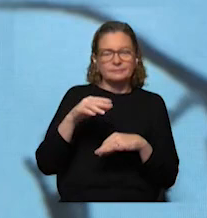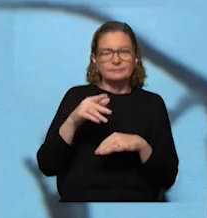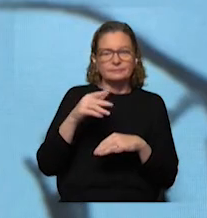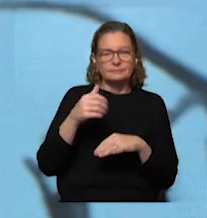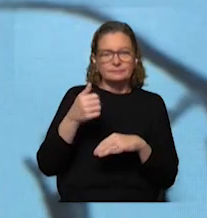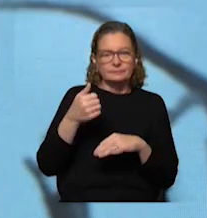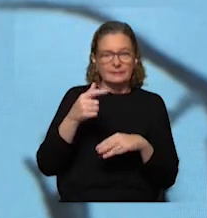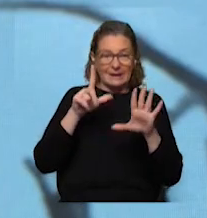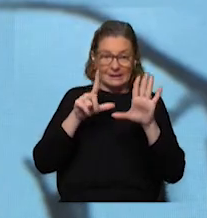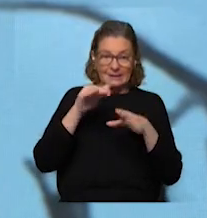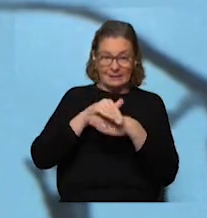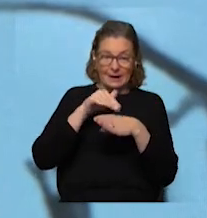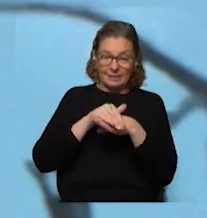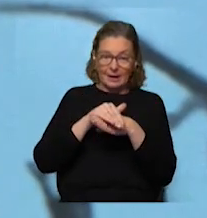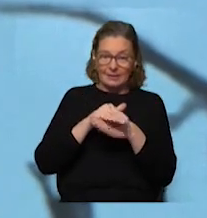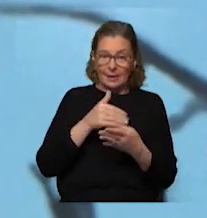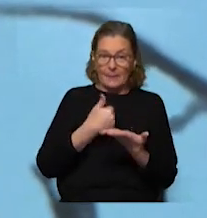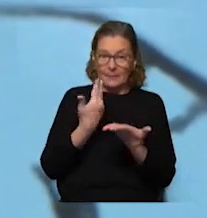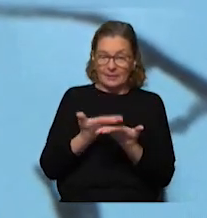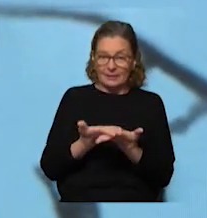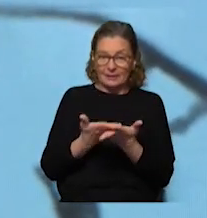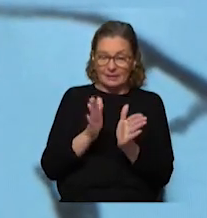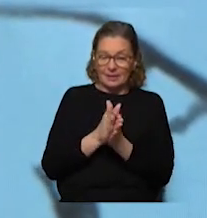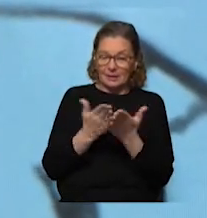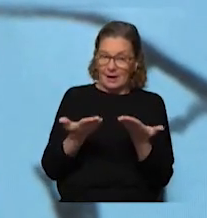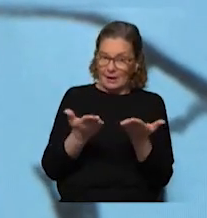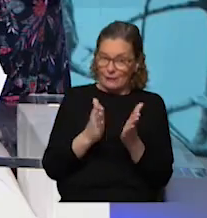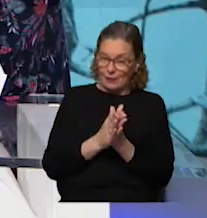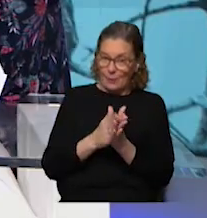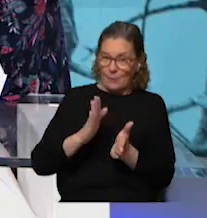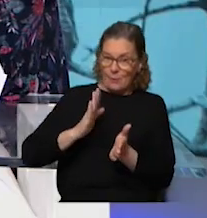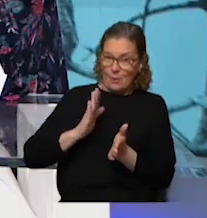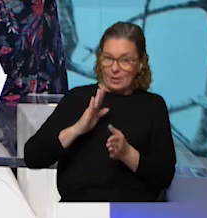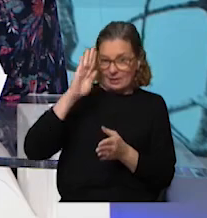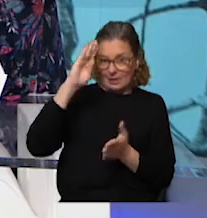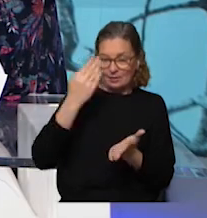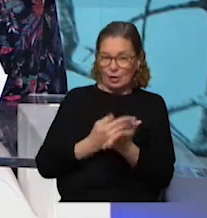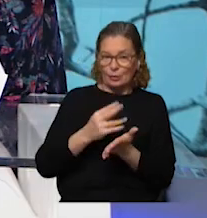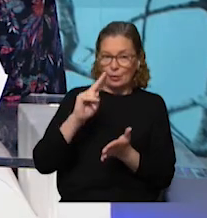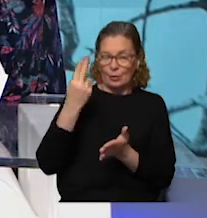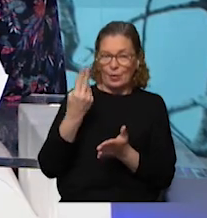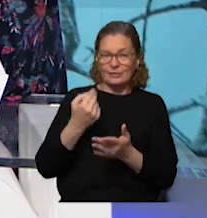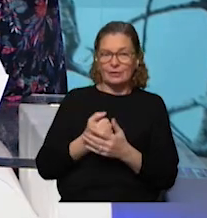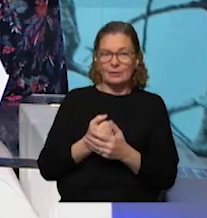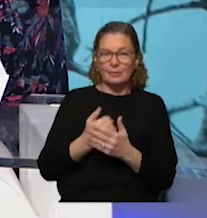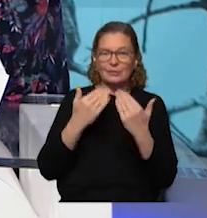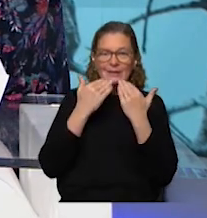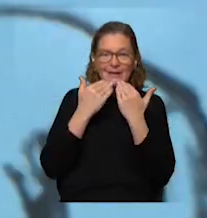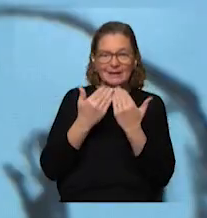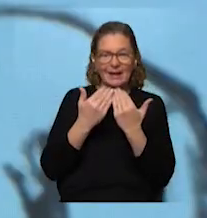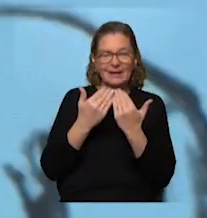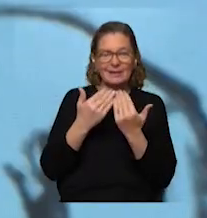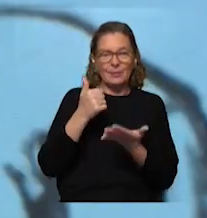a las siete de la tarde se presenta dicen las raíces mujeres en la dictadura uruguaya de azul córdo muchas gracias